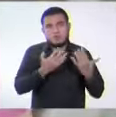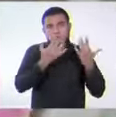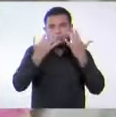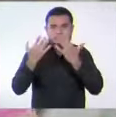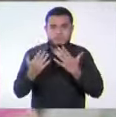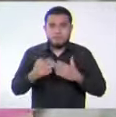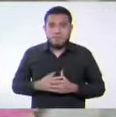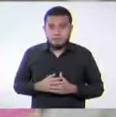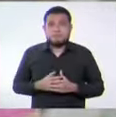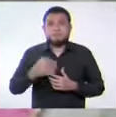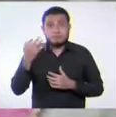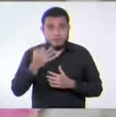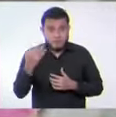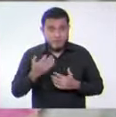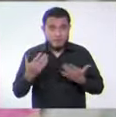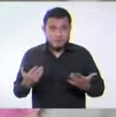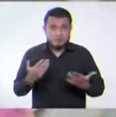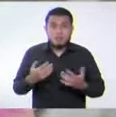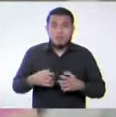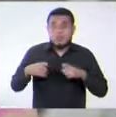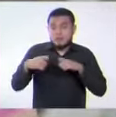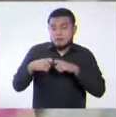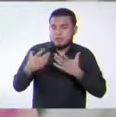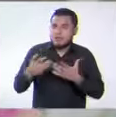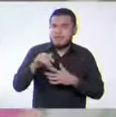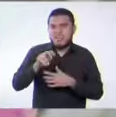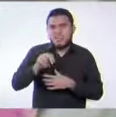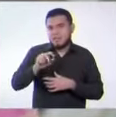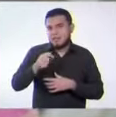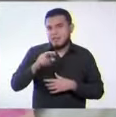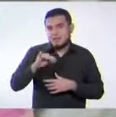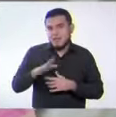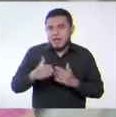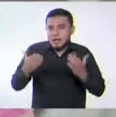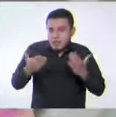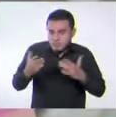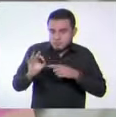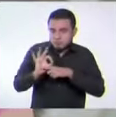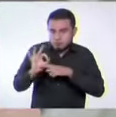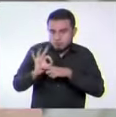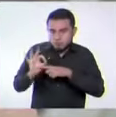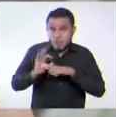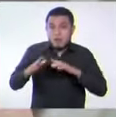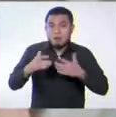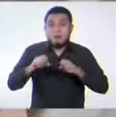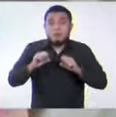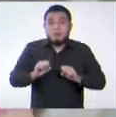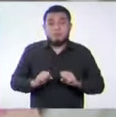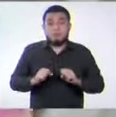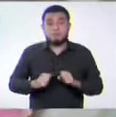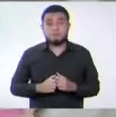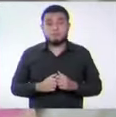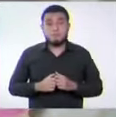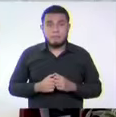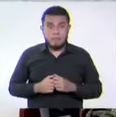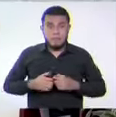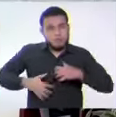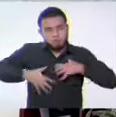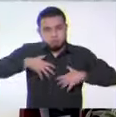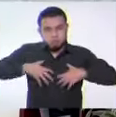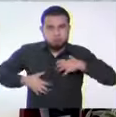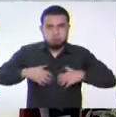embargo, requiere de cierta energía y de la realización de determinadas funciones para poder activar su